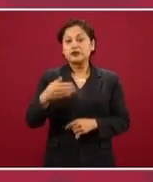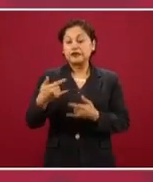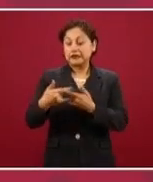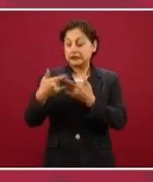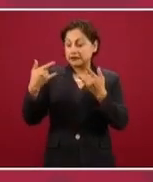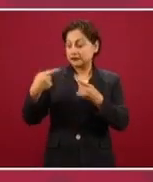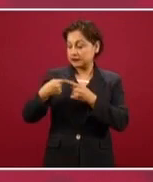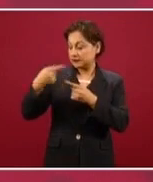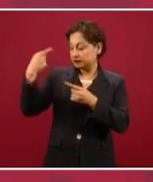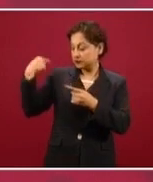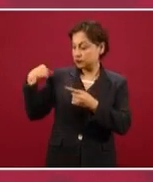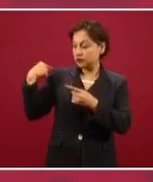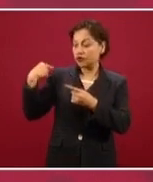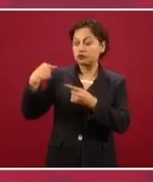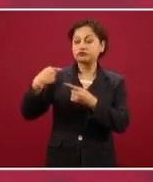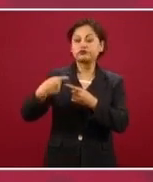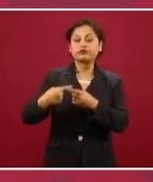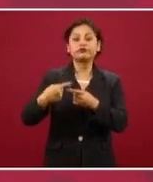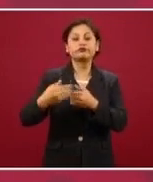que es la